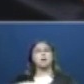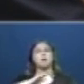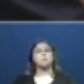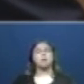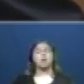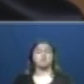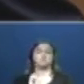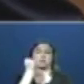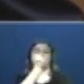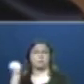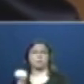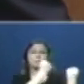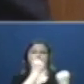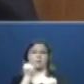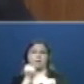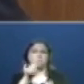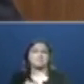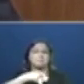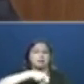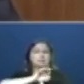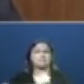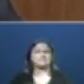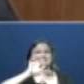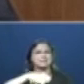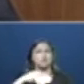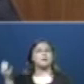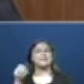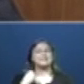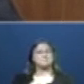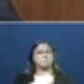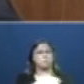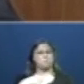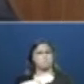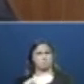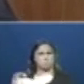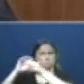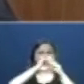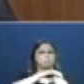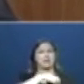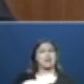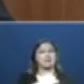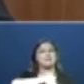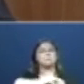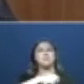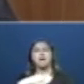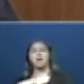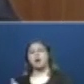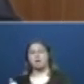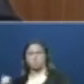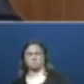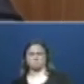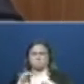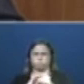entidad de Castilla y león que es la resultante de la unión entre caja España y caja duero un retraso no